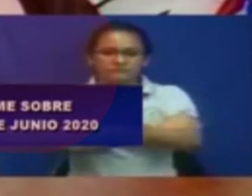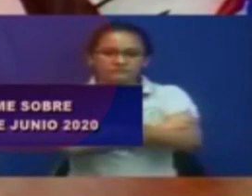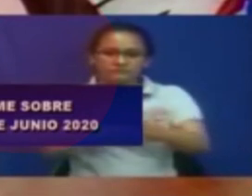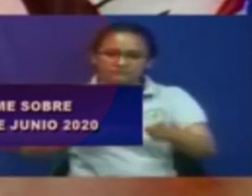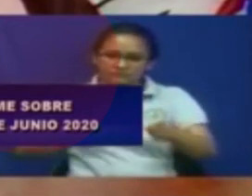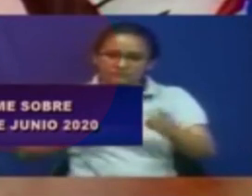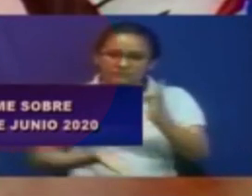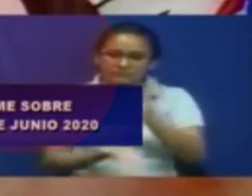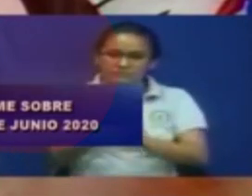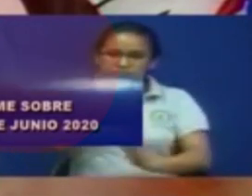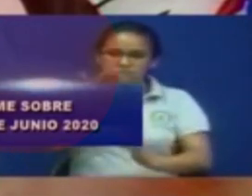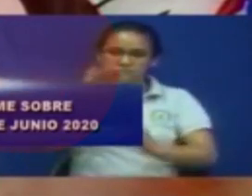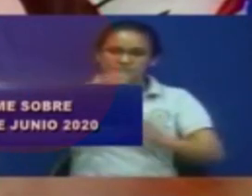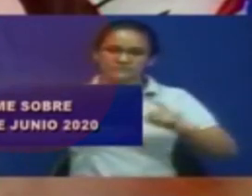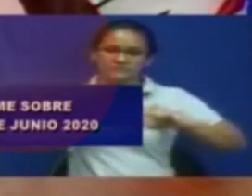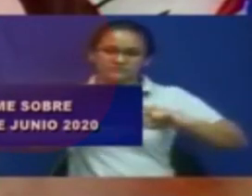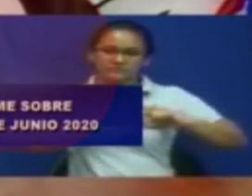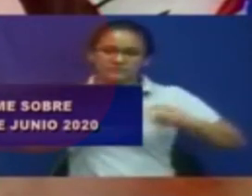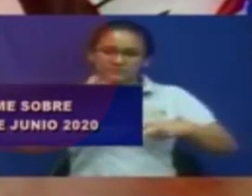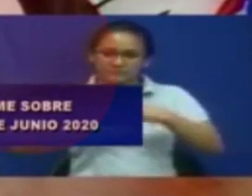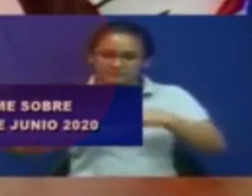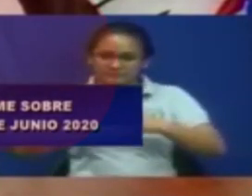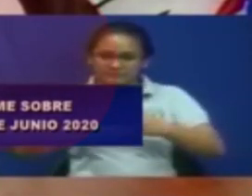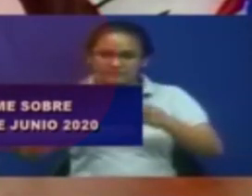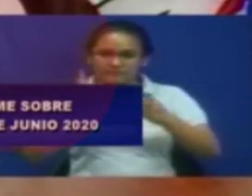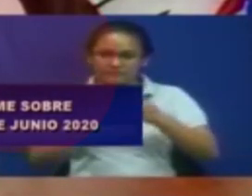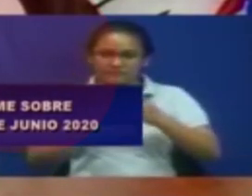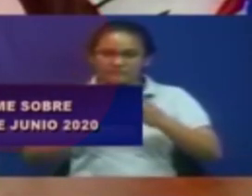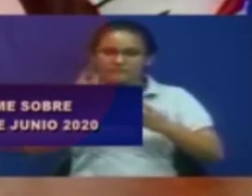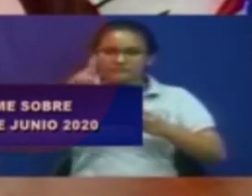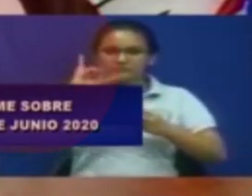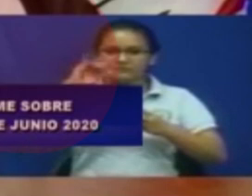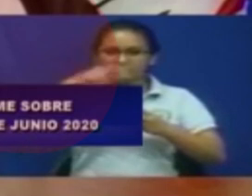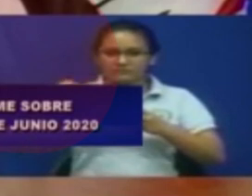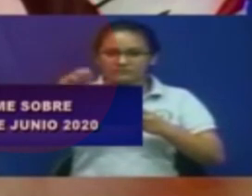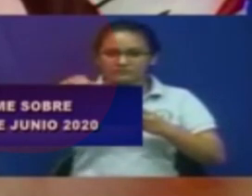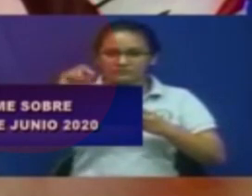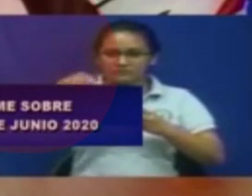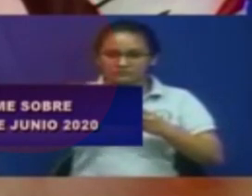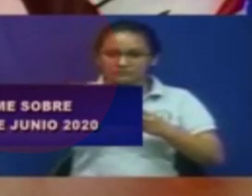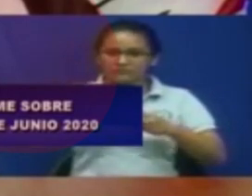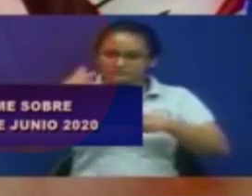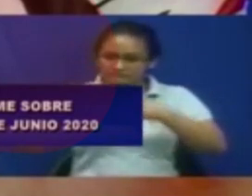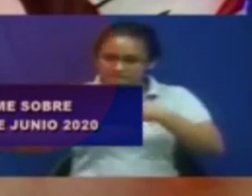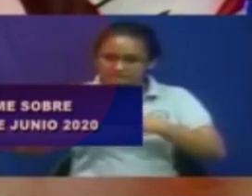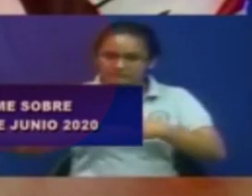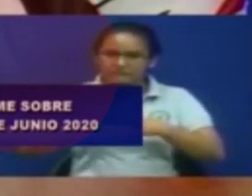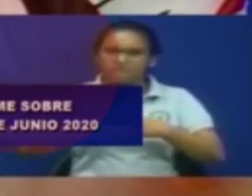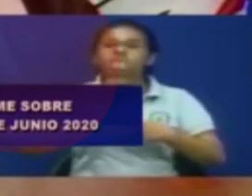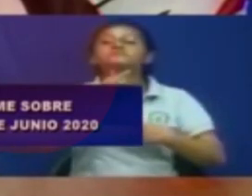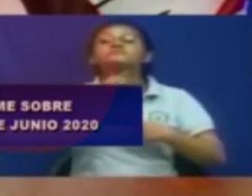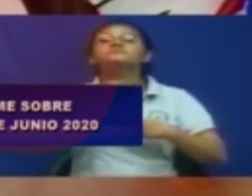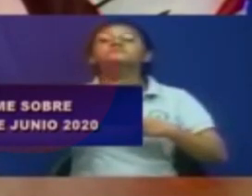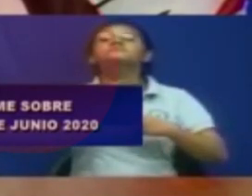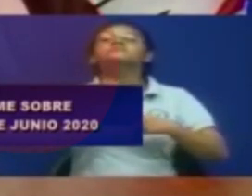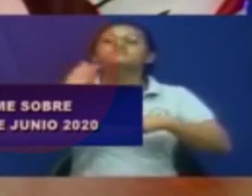cardíacas, síndrome de inmunodeficiencia, insuficiencia renal crónica, obesidad mórbida, antecedentes de